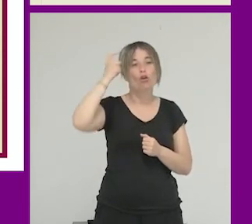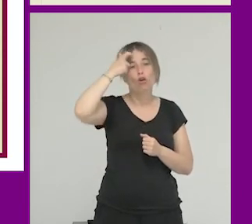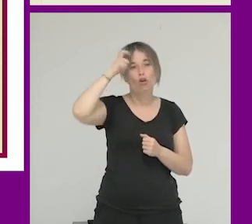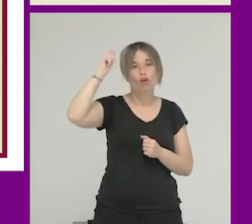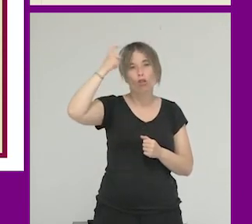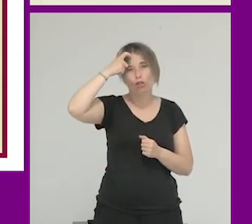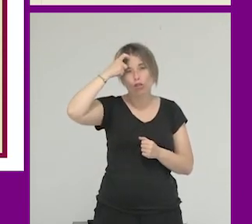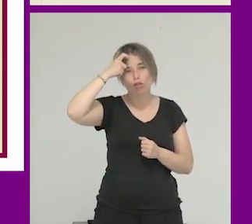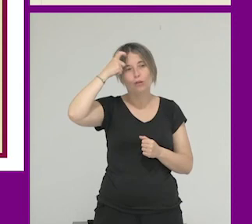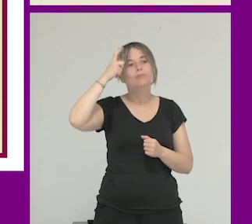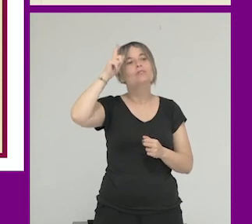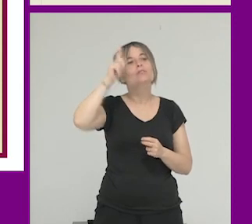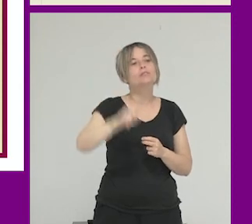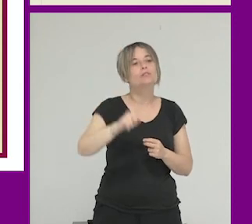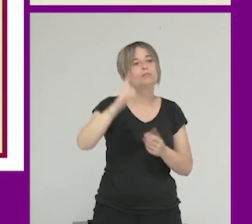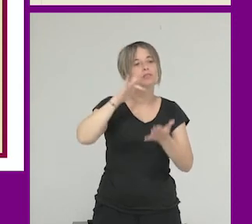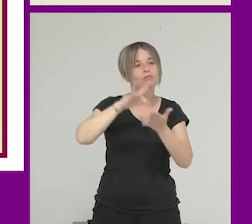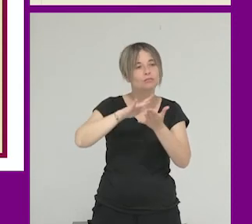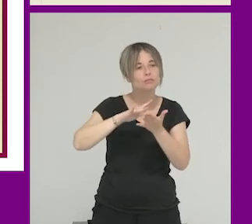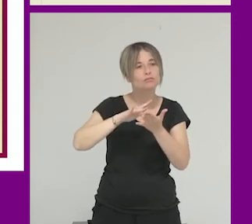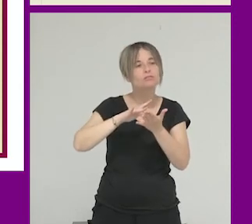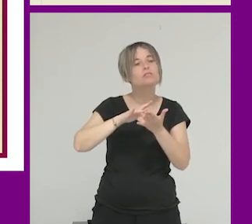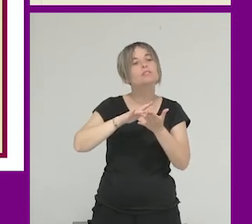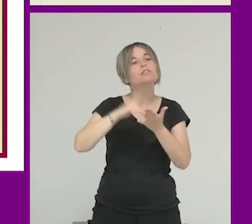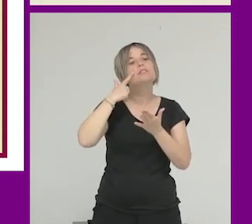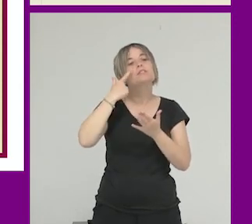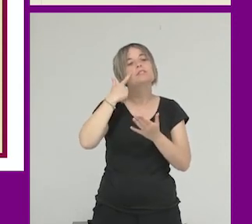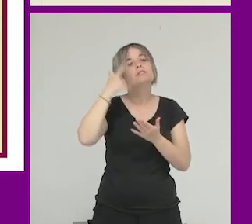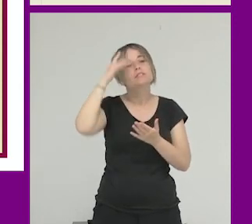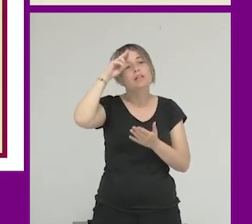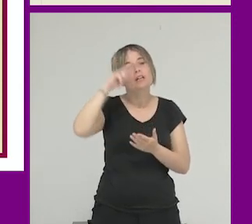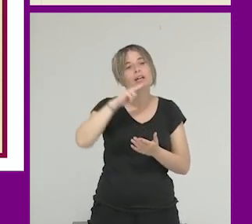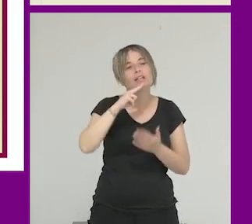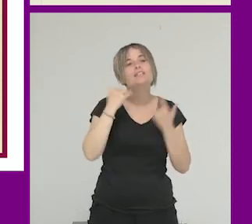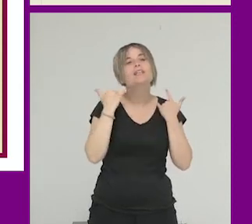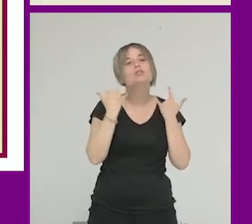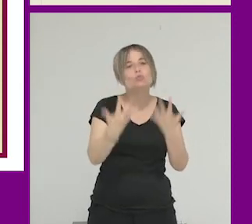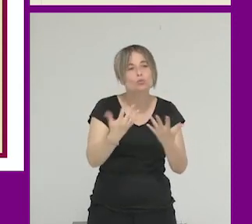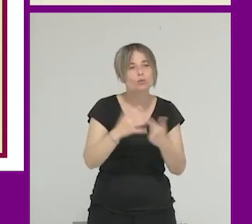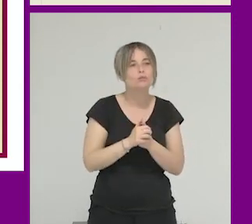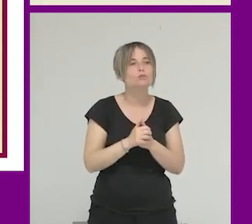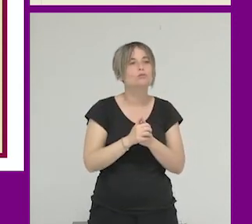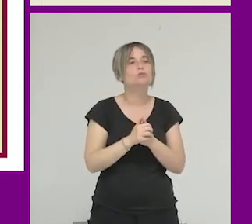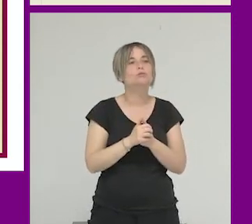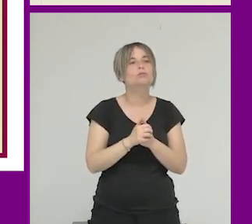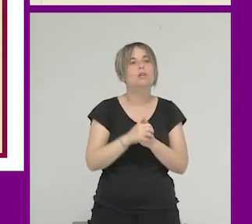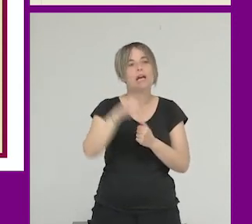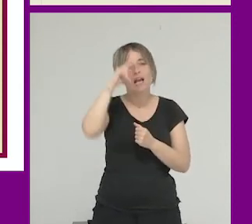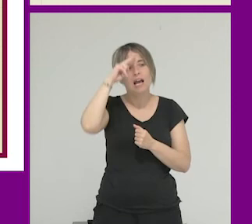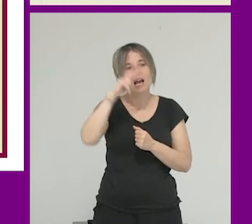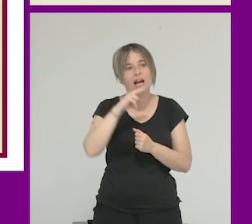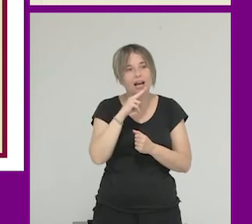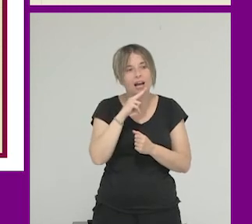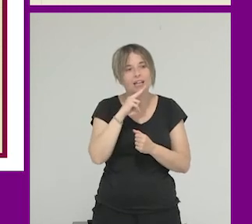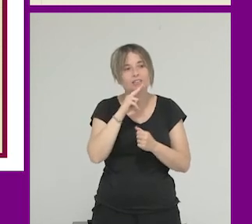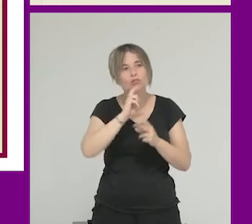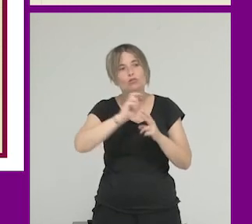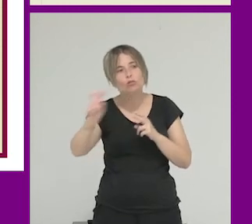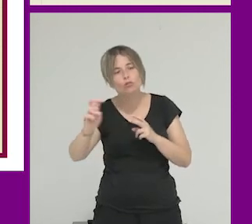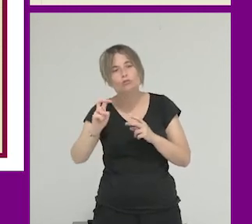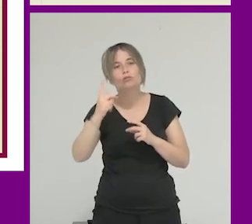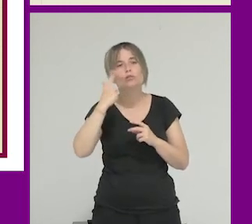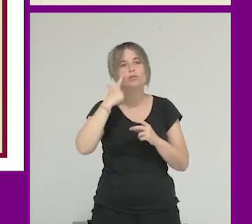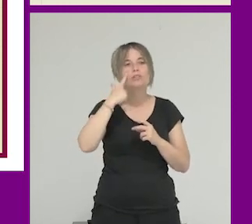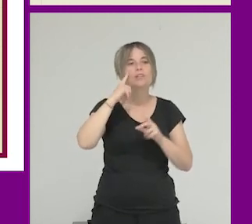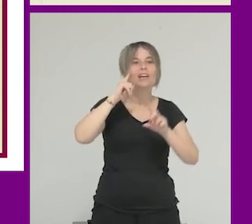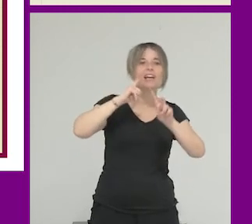Terminologiaren inguruan bebai asko aitzen dugu, zenbat aita egonaldien, aita, aito, izan alnaiz